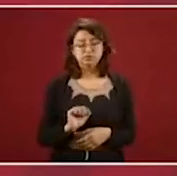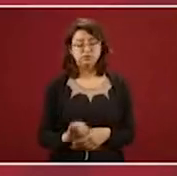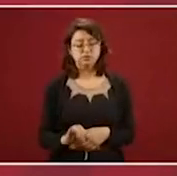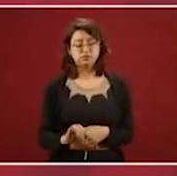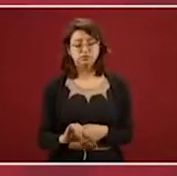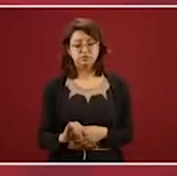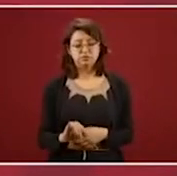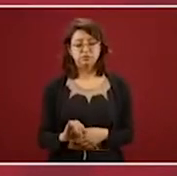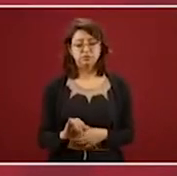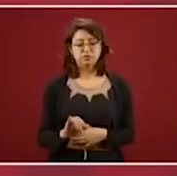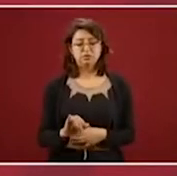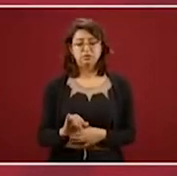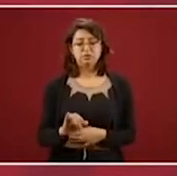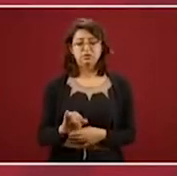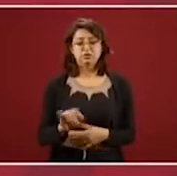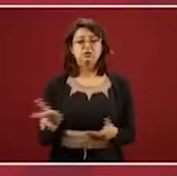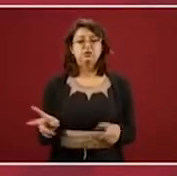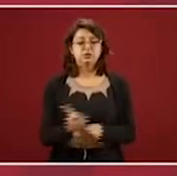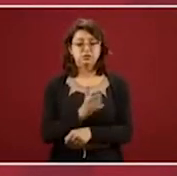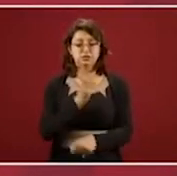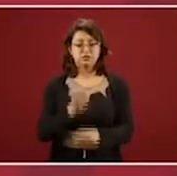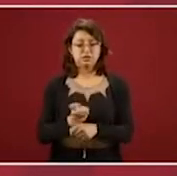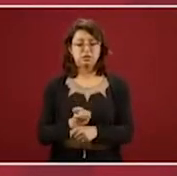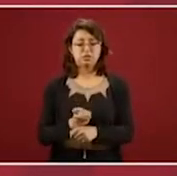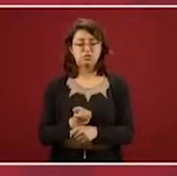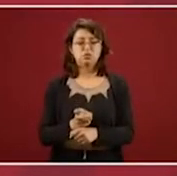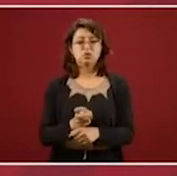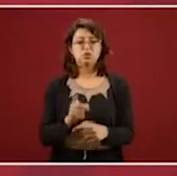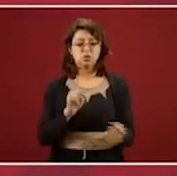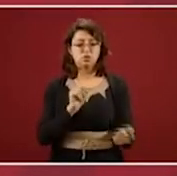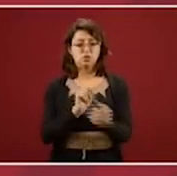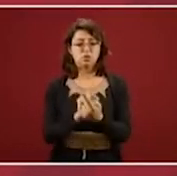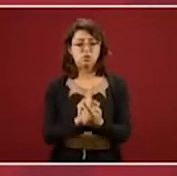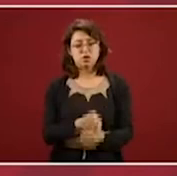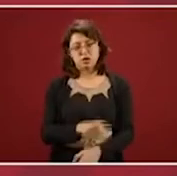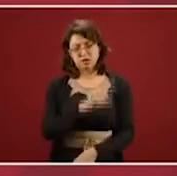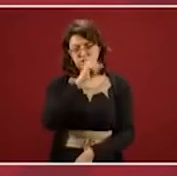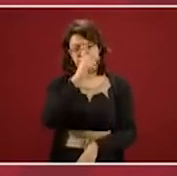El segundo encuentro se va a dar en Estados Unidos.